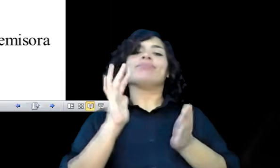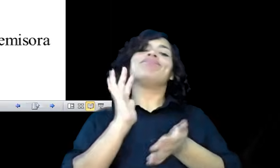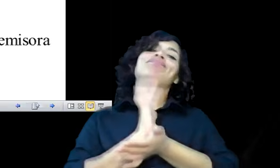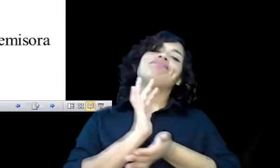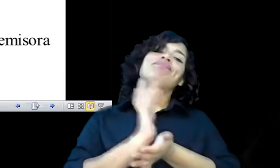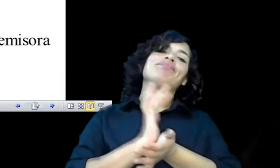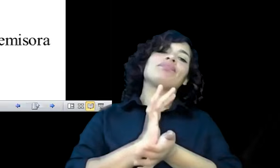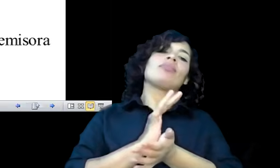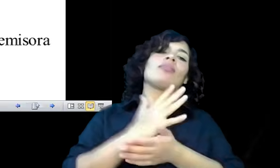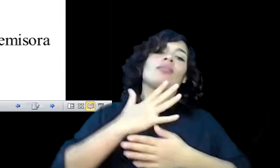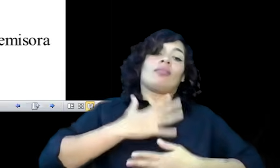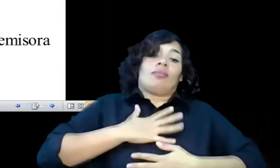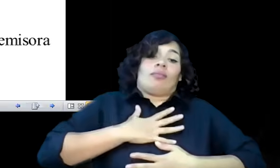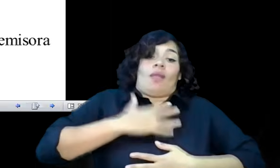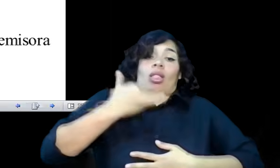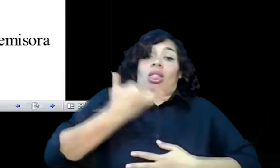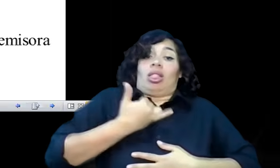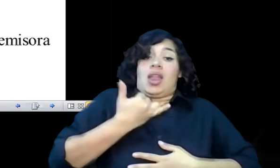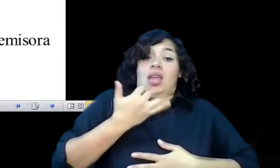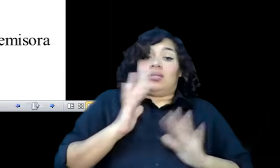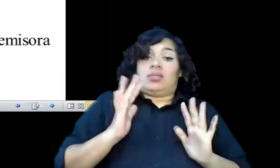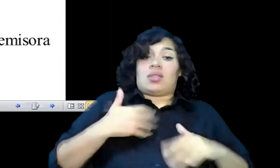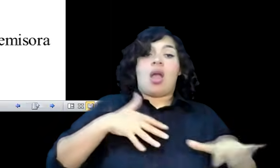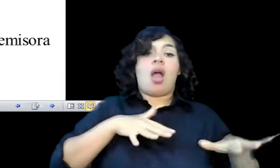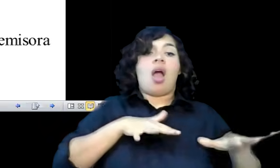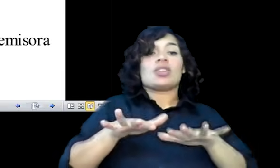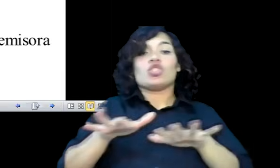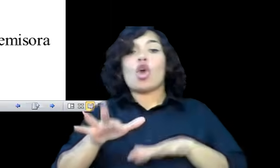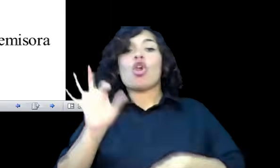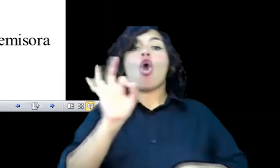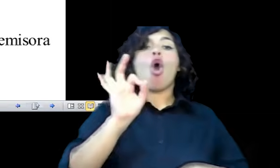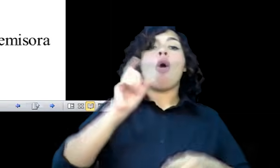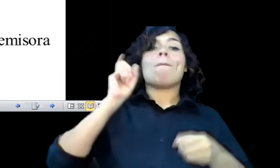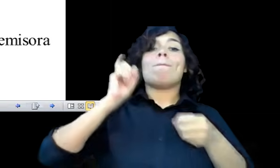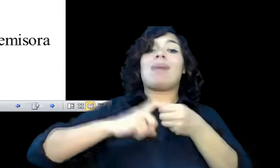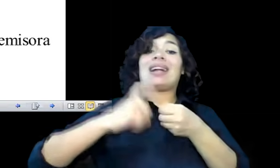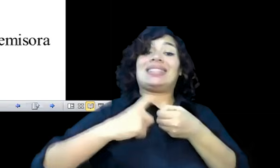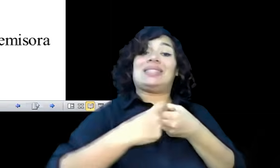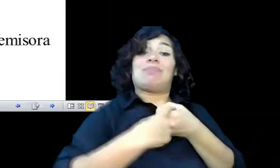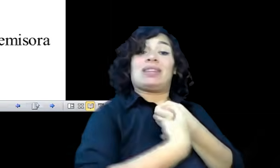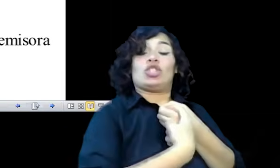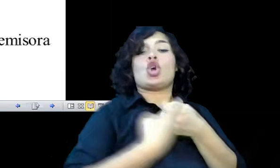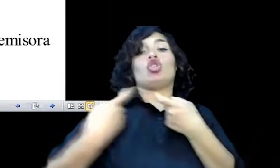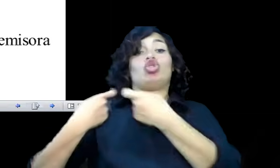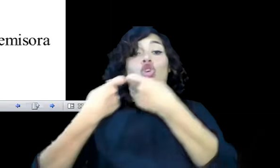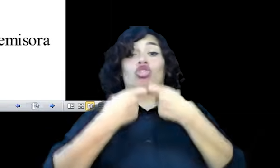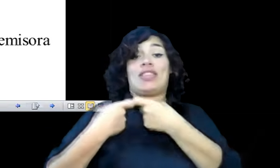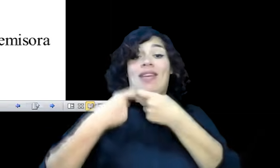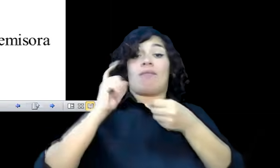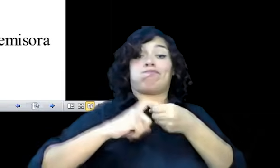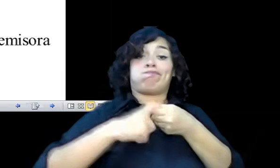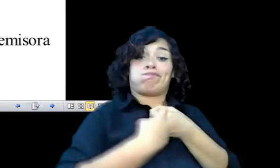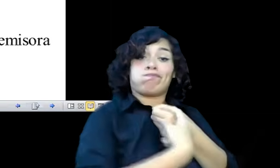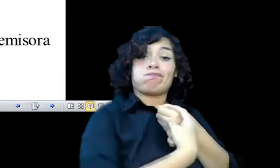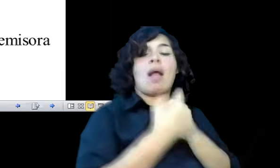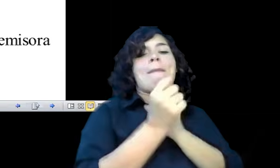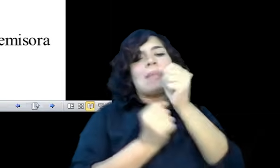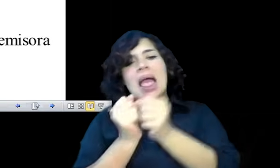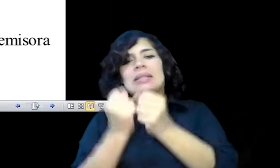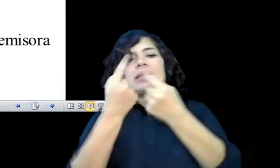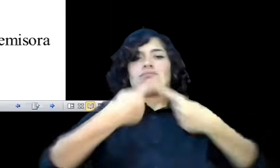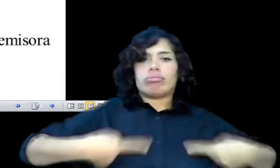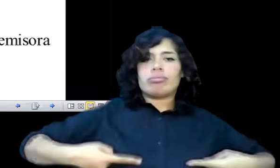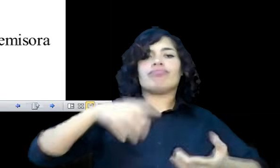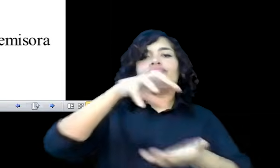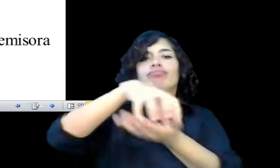tenencia, cómo se graba la tenencia de acciones, ¿sí?, o de participaciones societarias de empresas, de